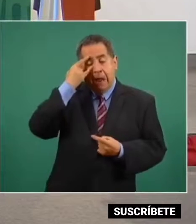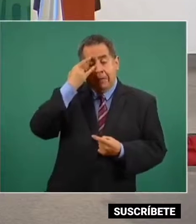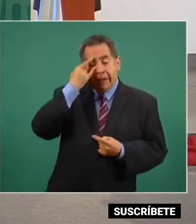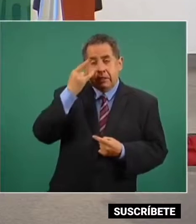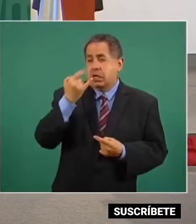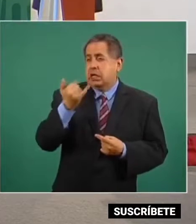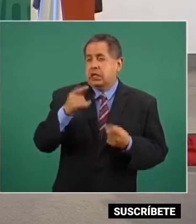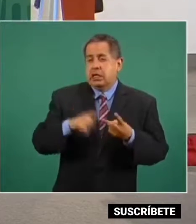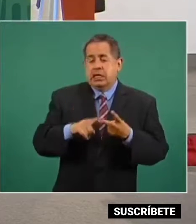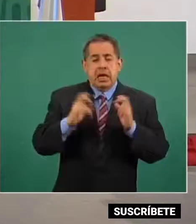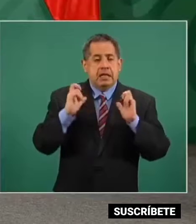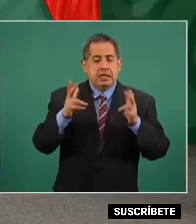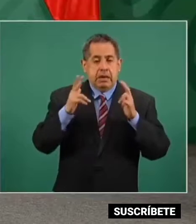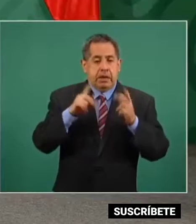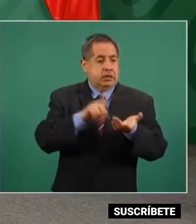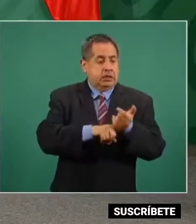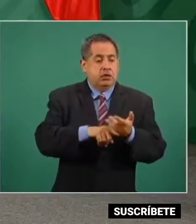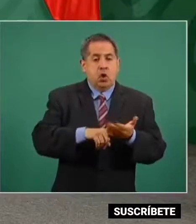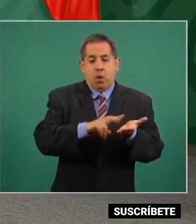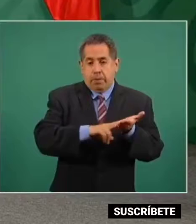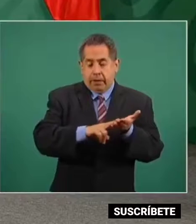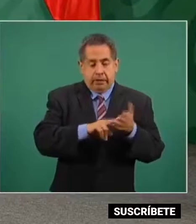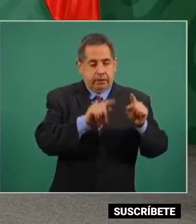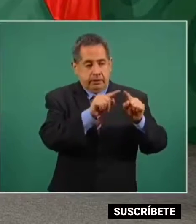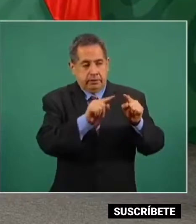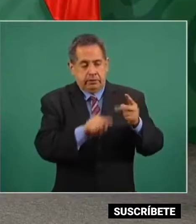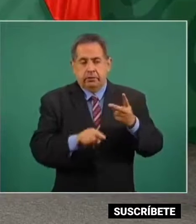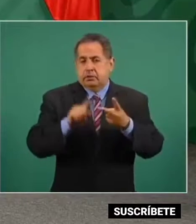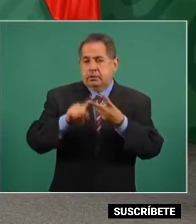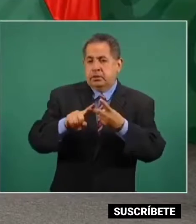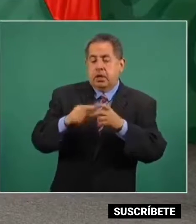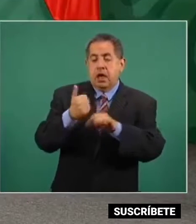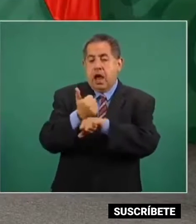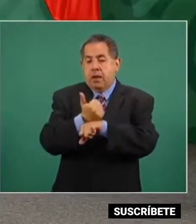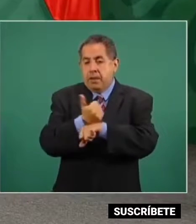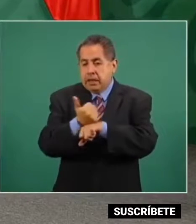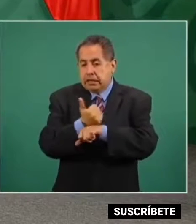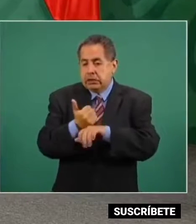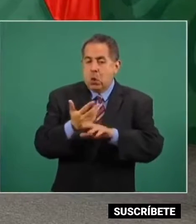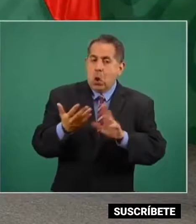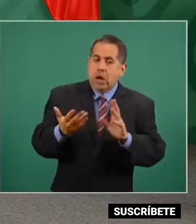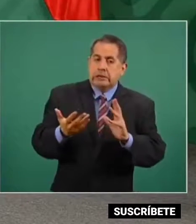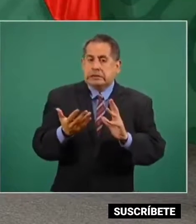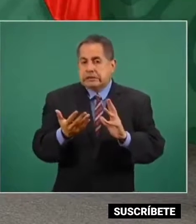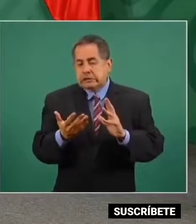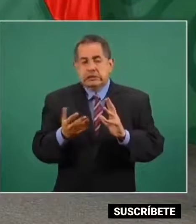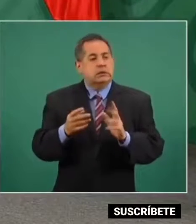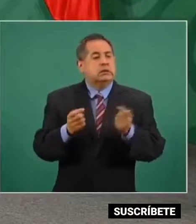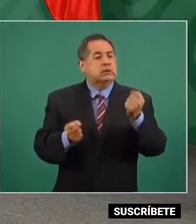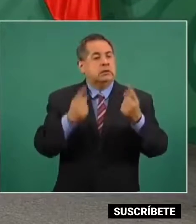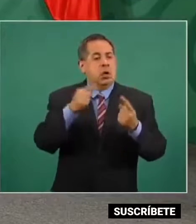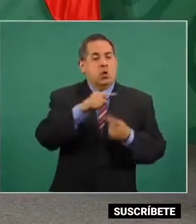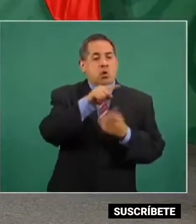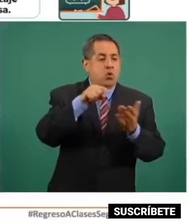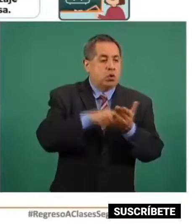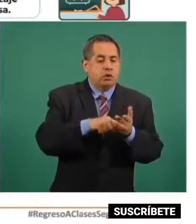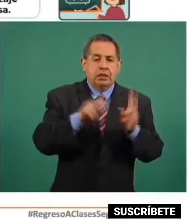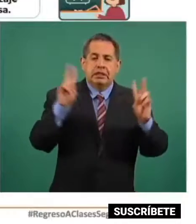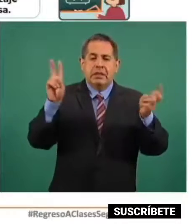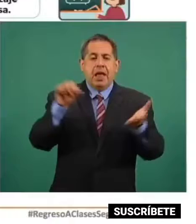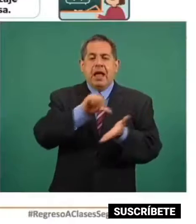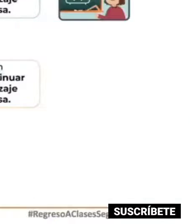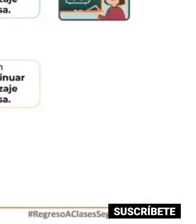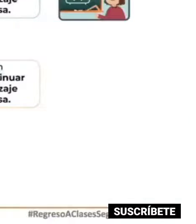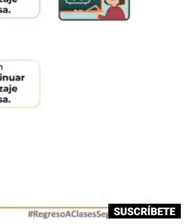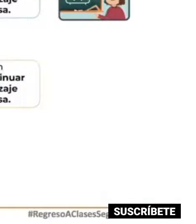y Chiapas. Y cuando está en amarillo se pueden abrir centros de aprendizaje